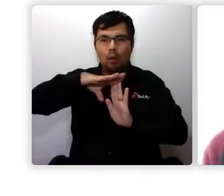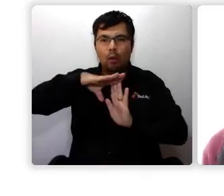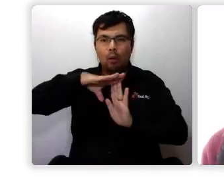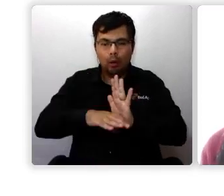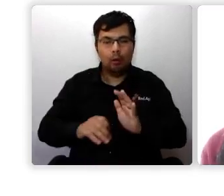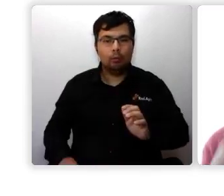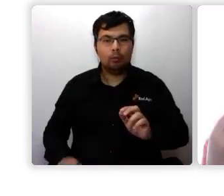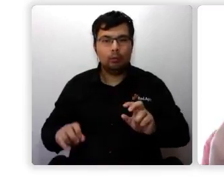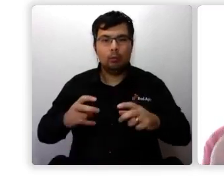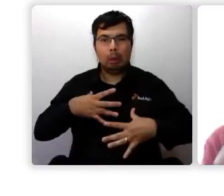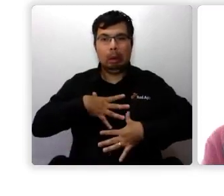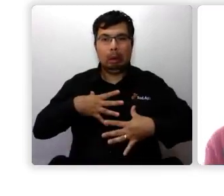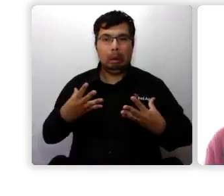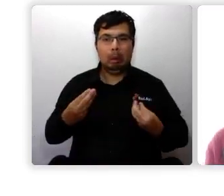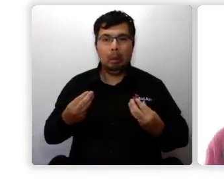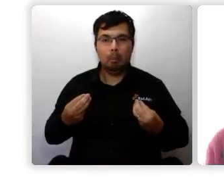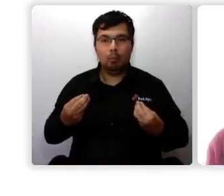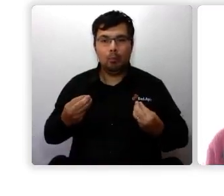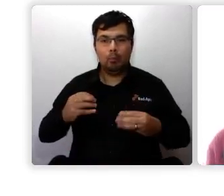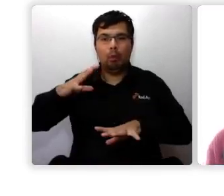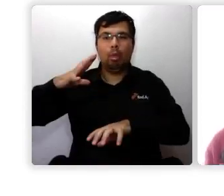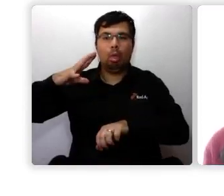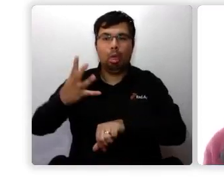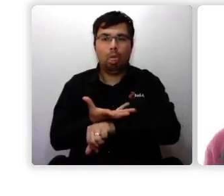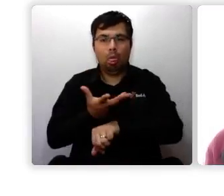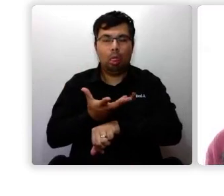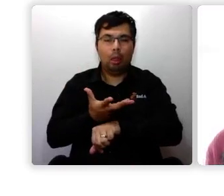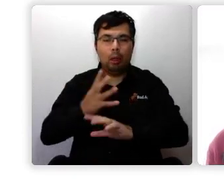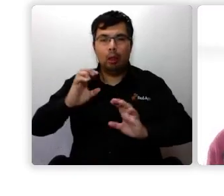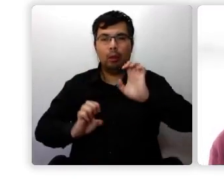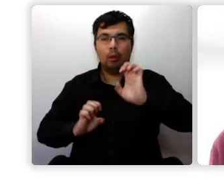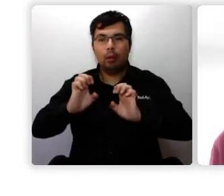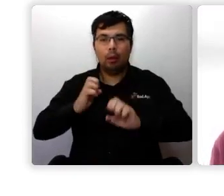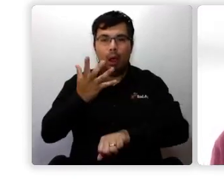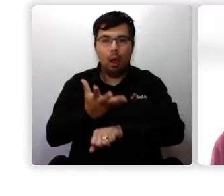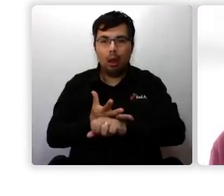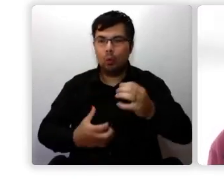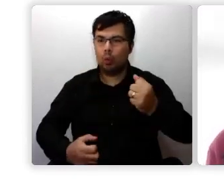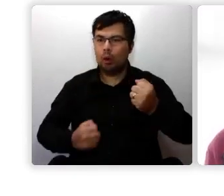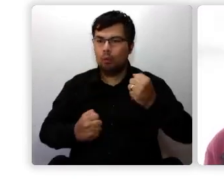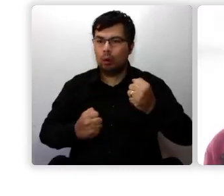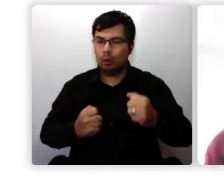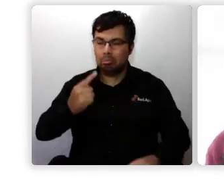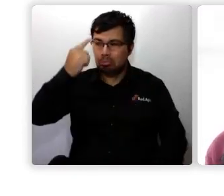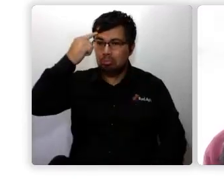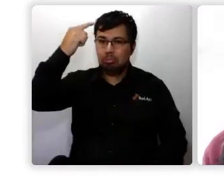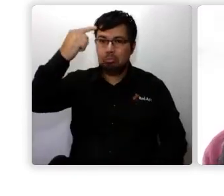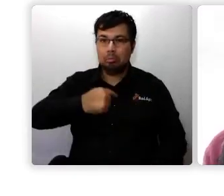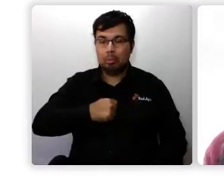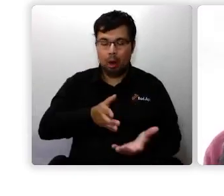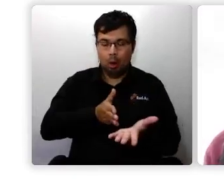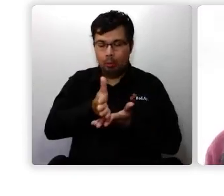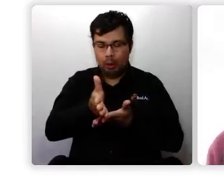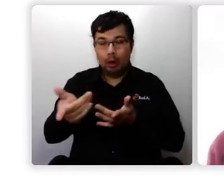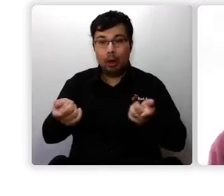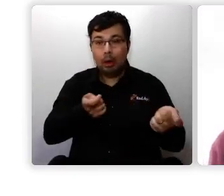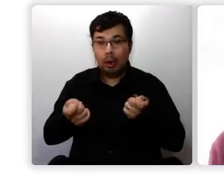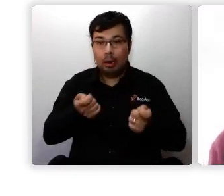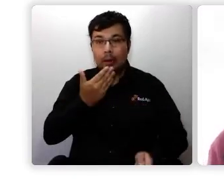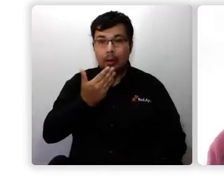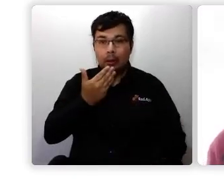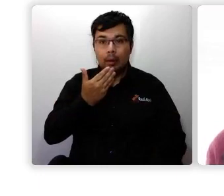empresarial. Tenemos una fuerte percepción de nuestras capacidades para iniciar un negocio. Y además hay una alta